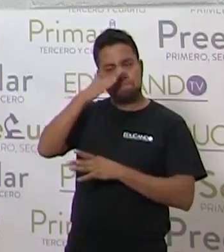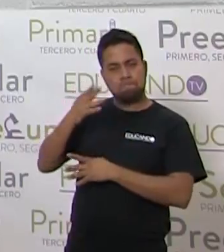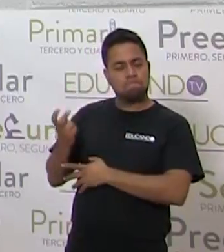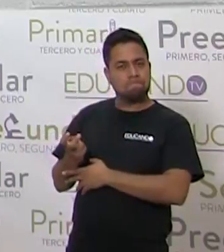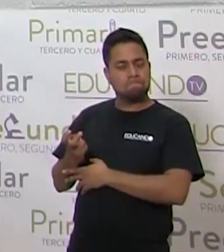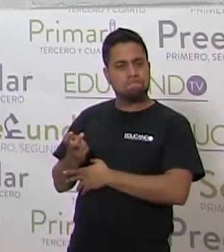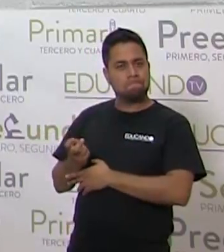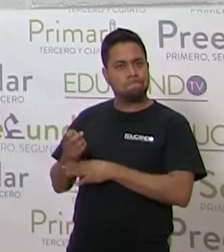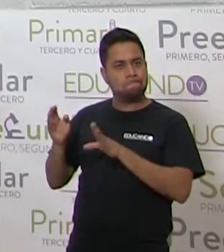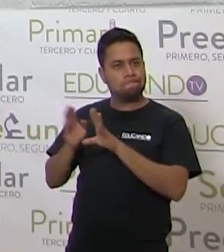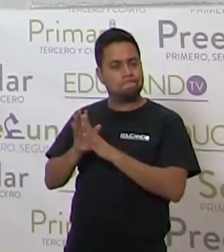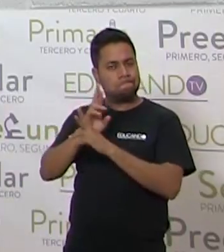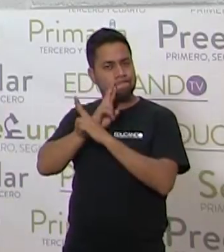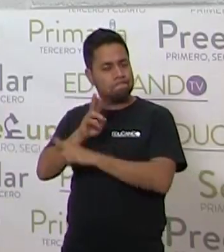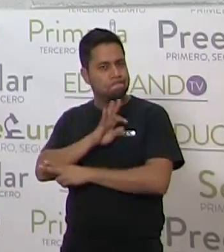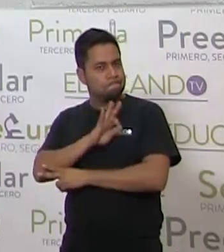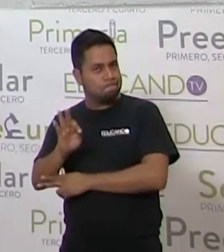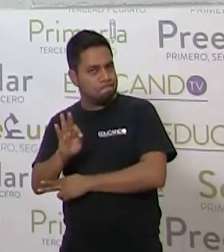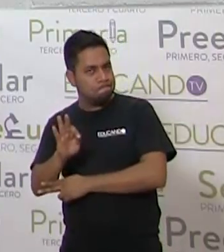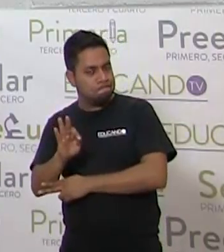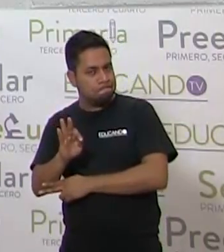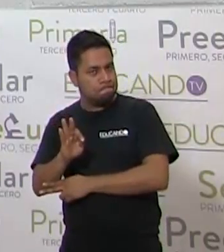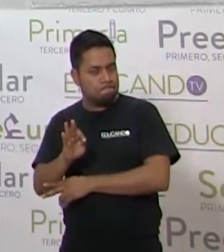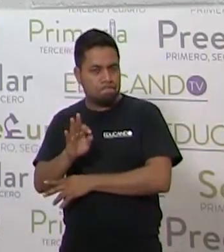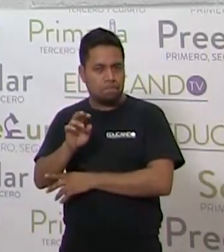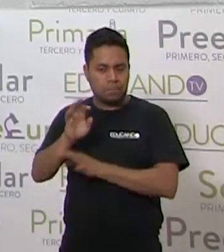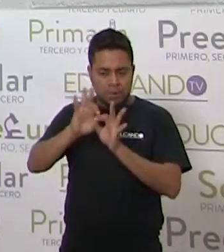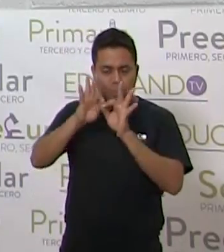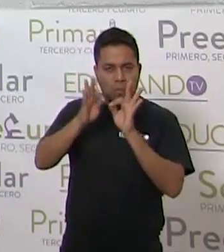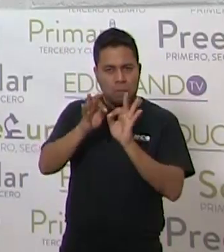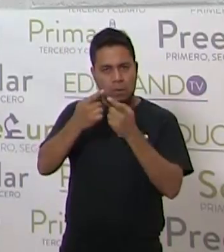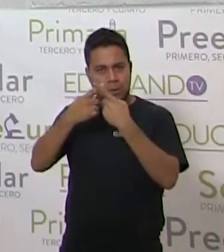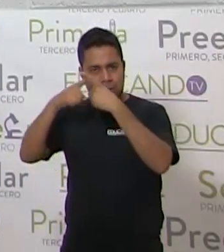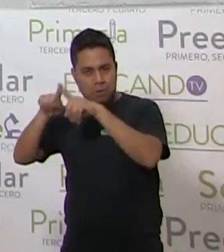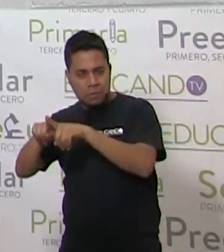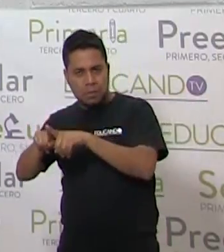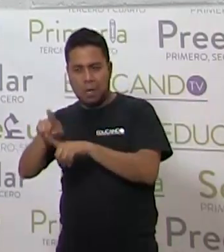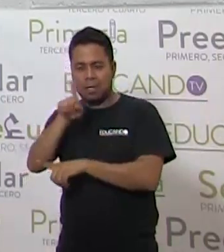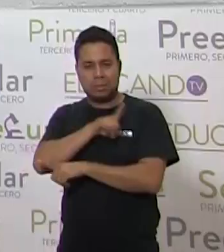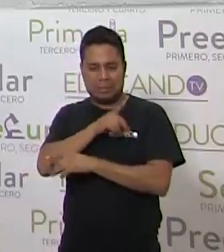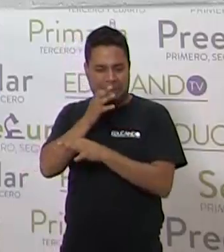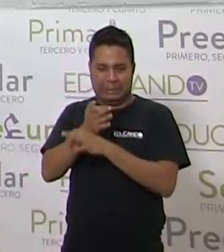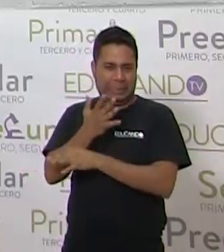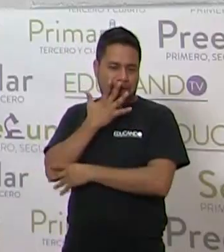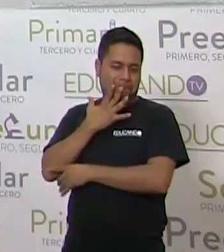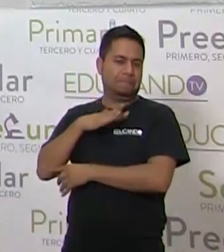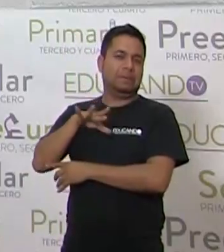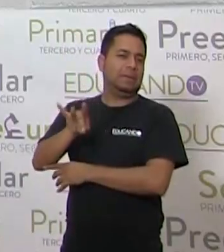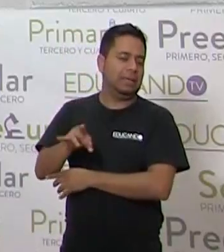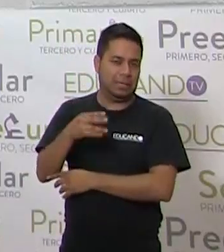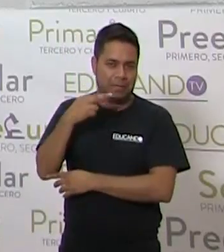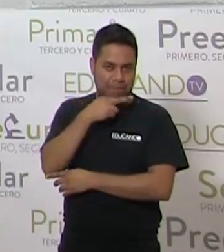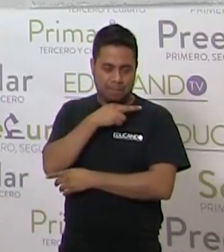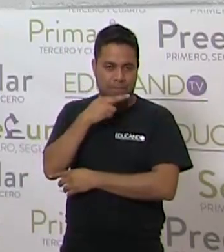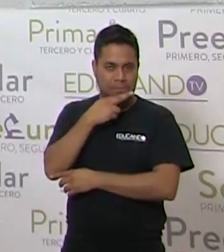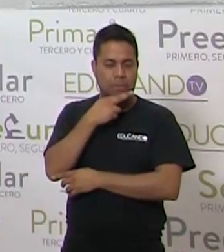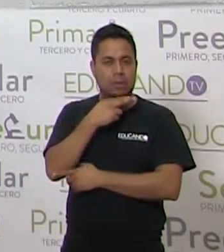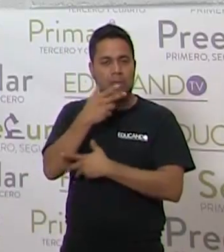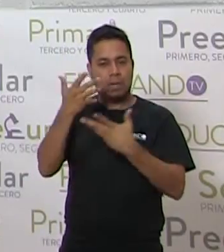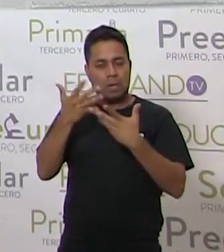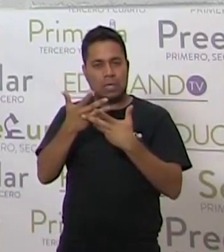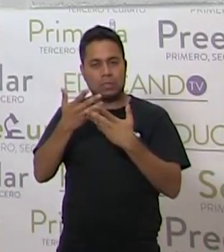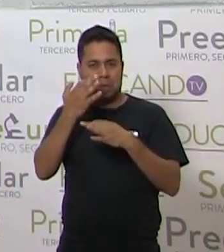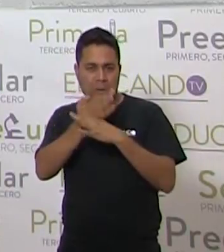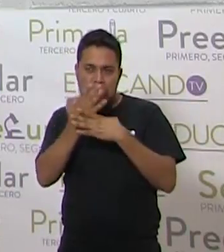cómo podríamos hacerle puede haber más de una estrategia vamos a ver una simple en este caso vamos a hacer vamos a tener que hacer otra vez el